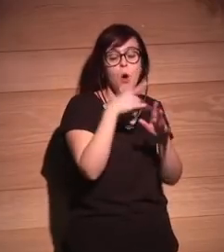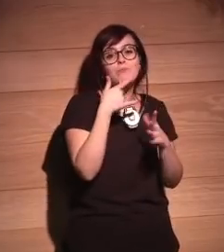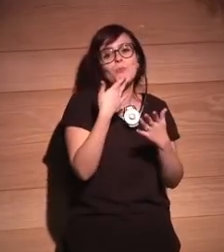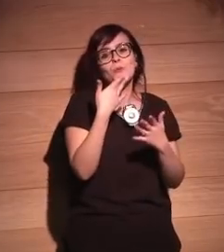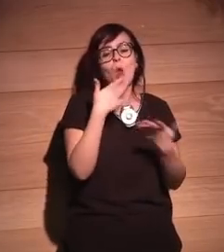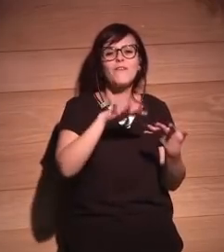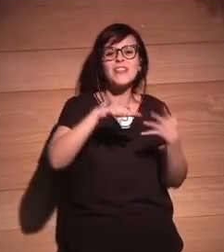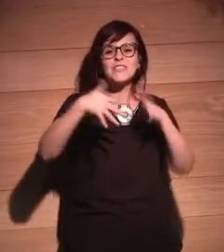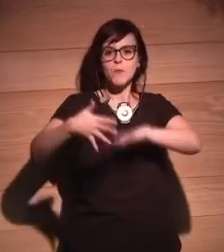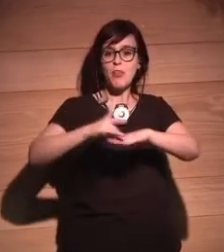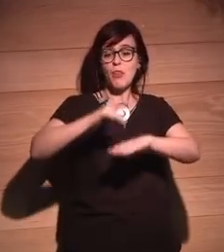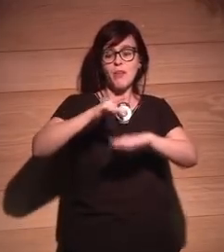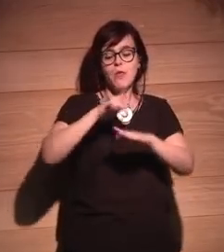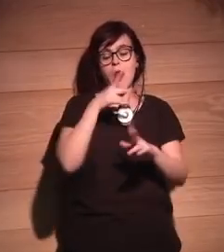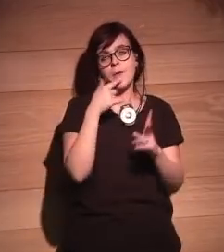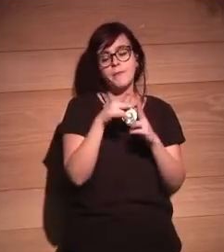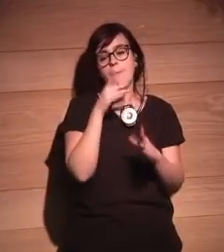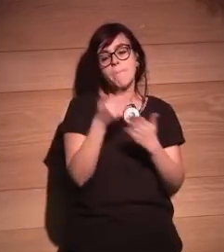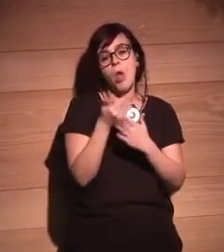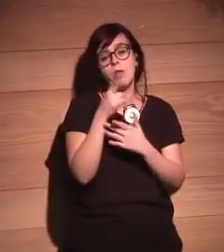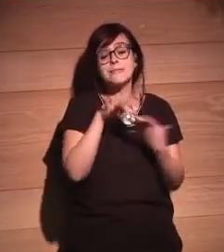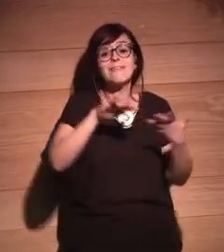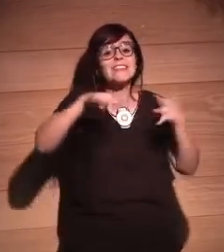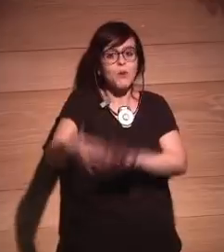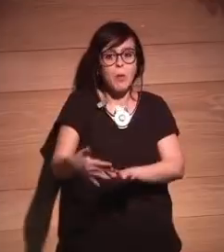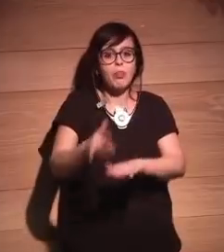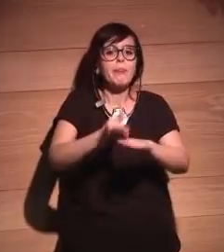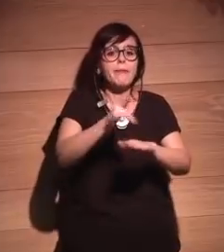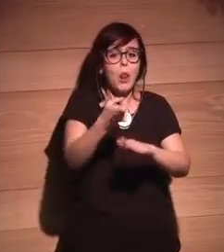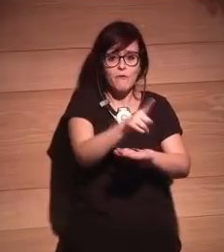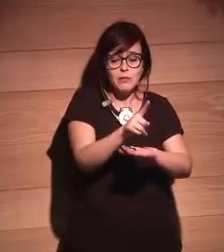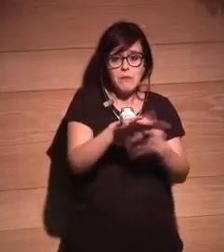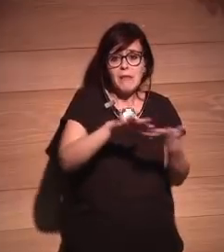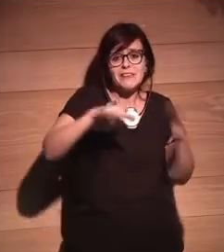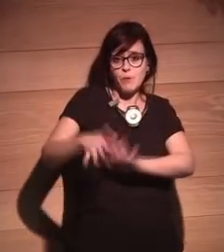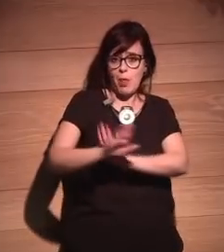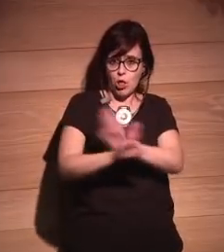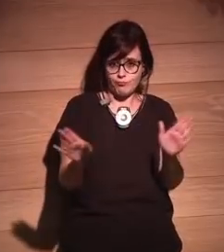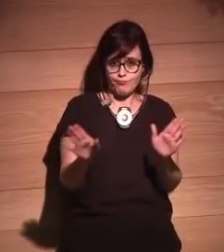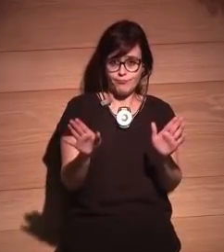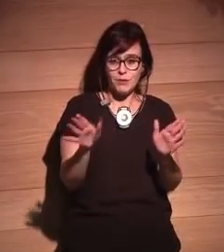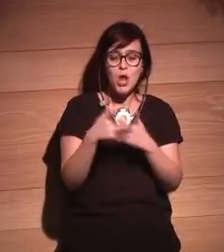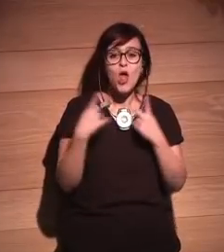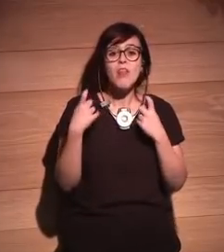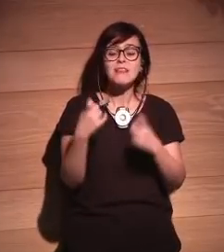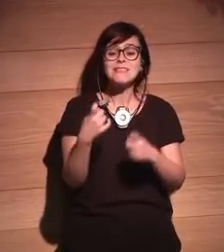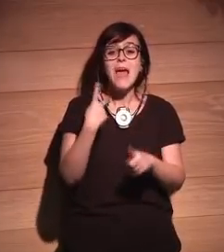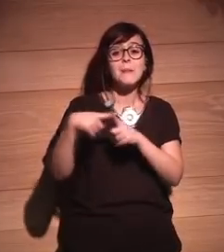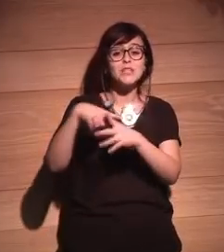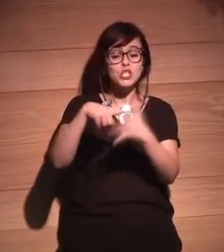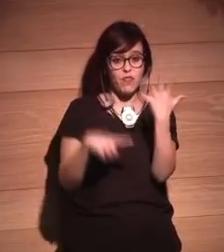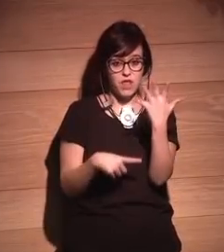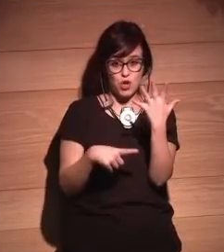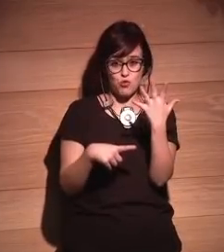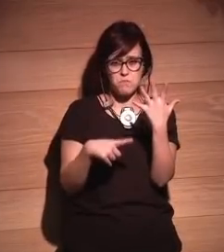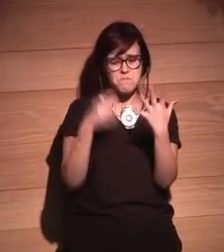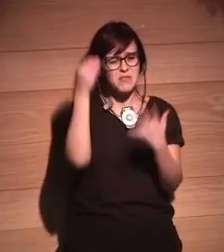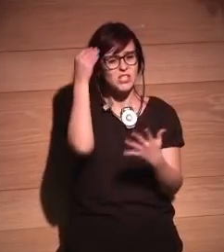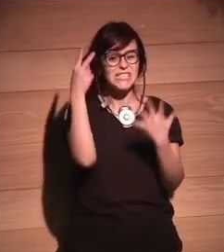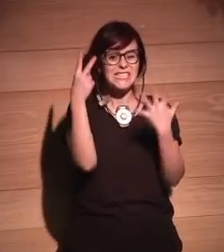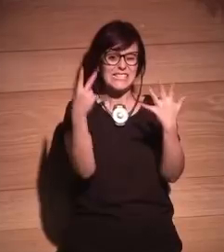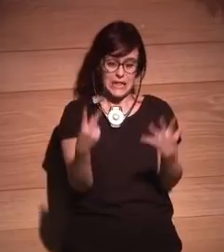digital, que ya se está pasando de moda llamarla digital, pues una transformación. Una transformación necesita 5 elementos, bueno, creo que son